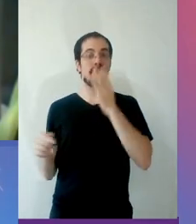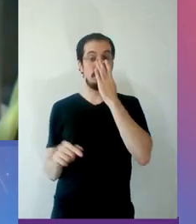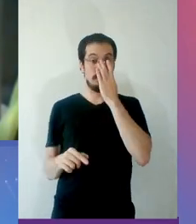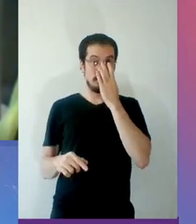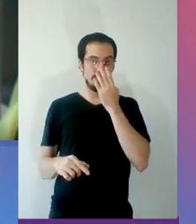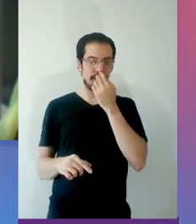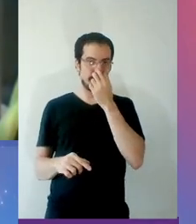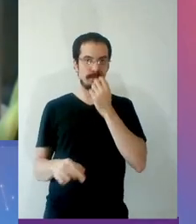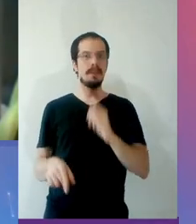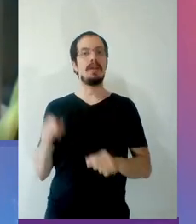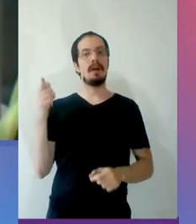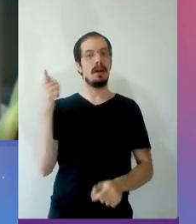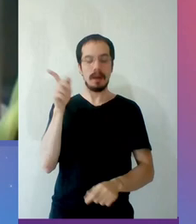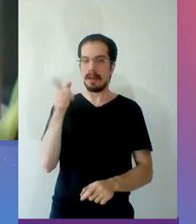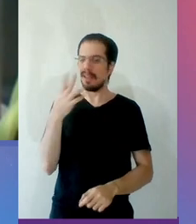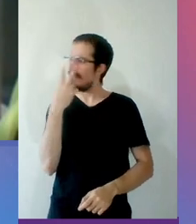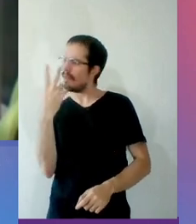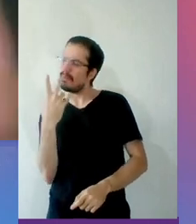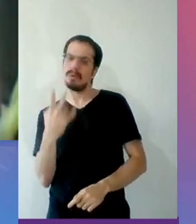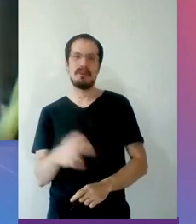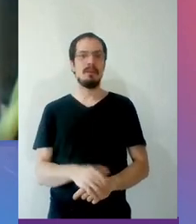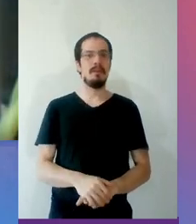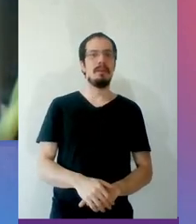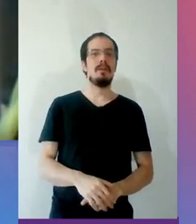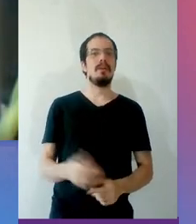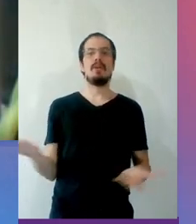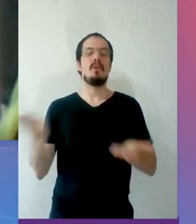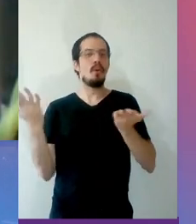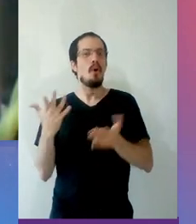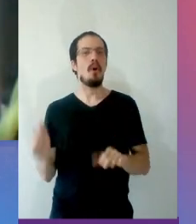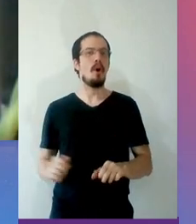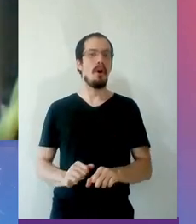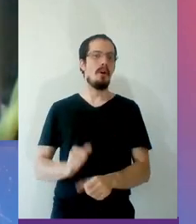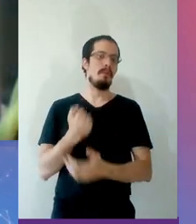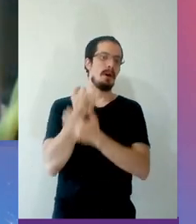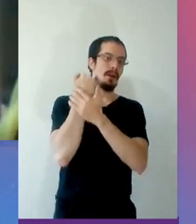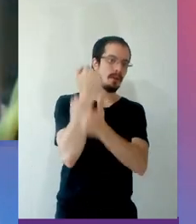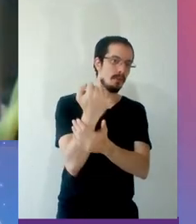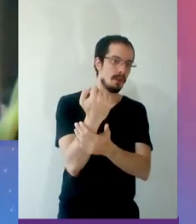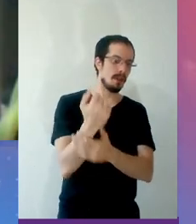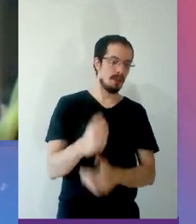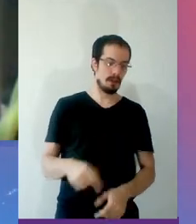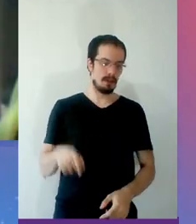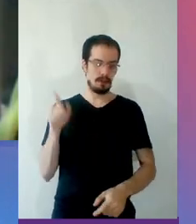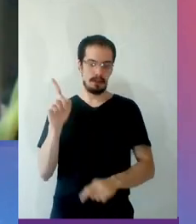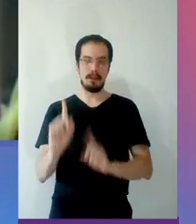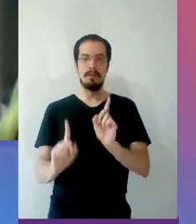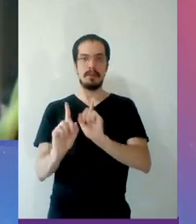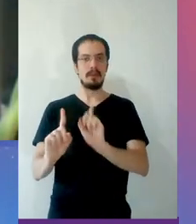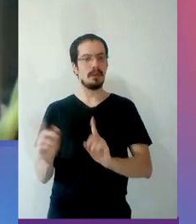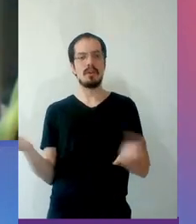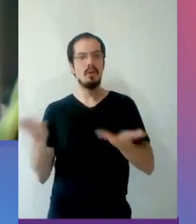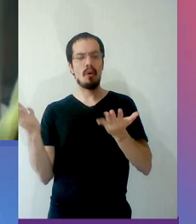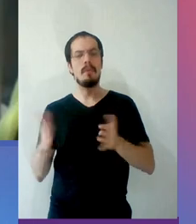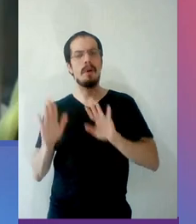¿qué es lo que hacemos dentro de esa, cómo ayudamos, ¿cierto? Estimulando en esta primera